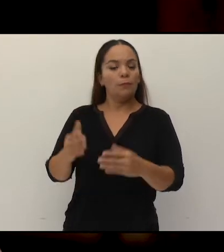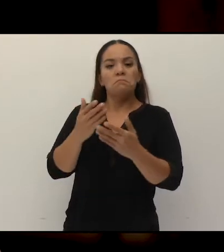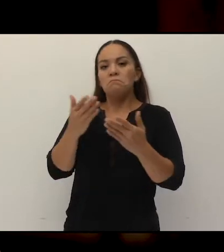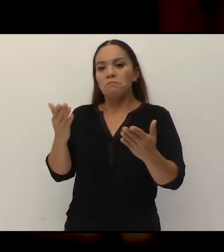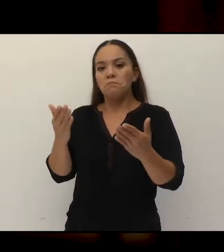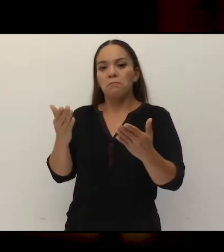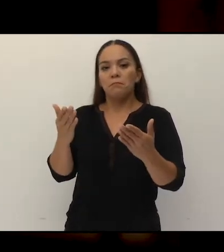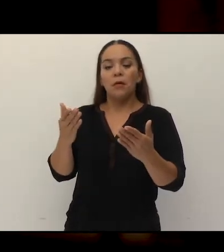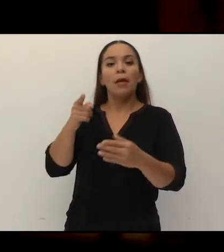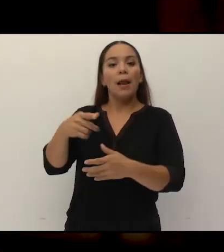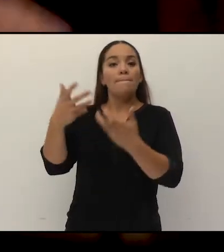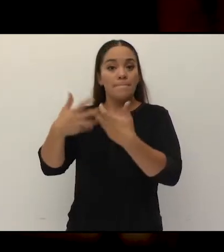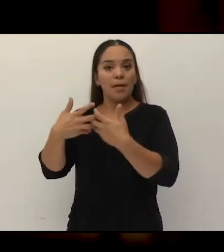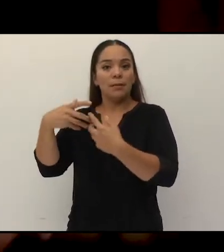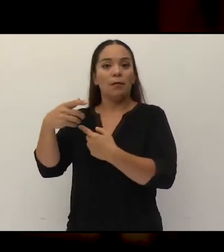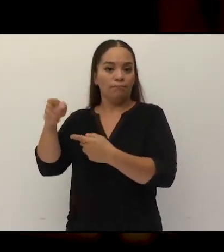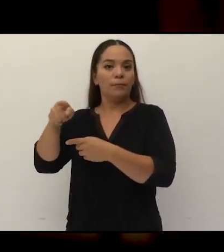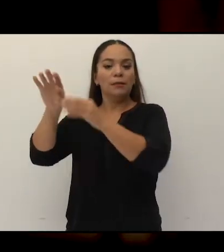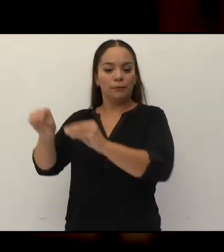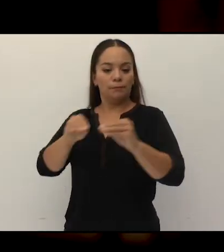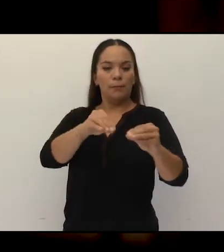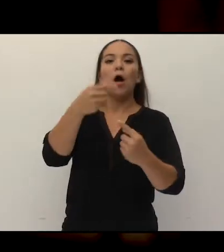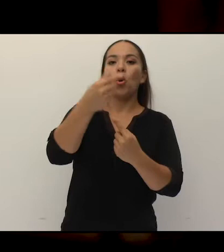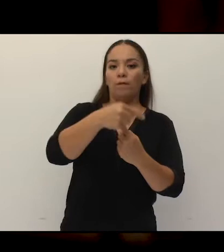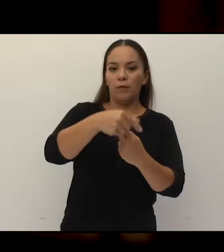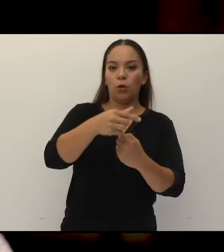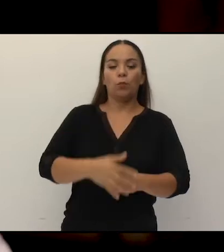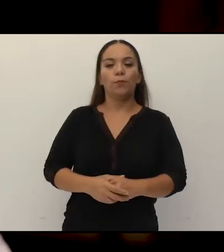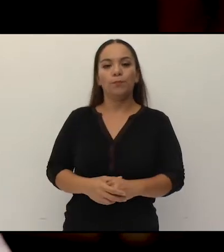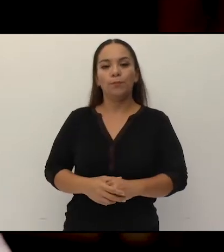when the bananera, the company United Fruit was working in Goldfield,